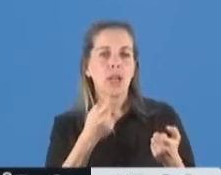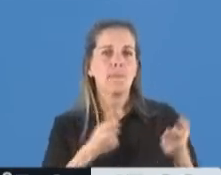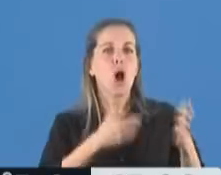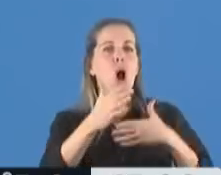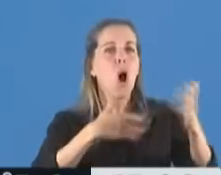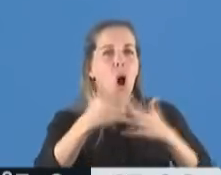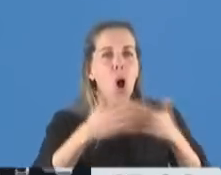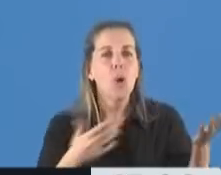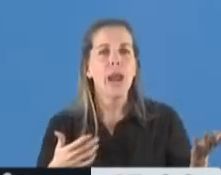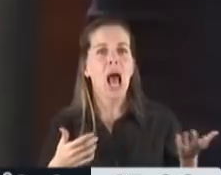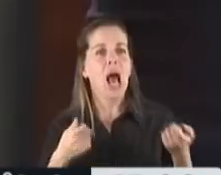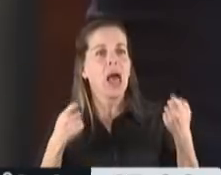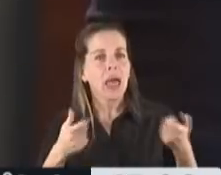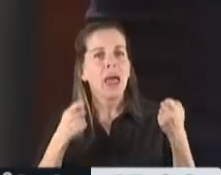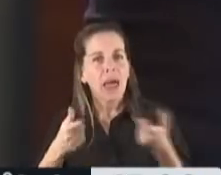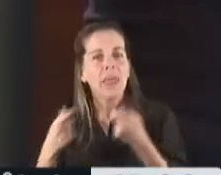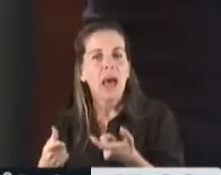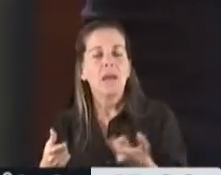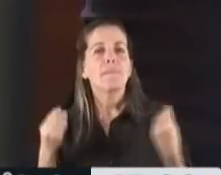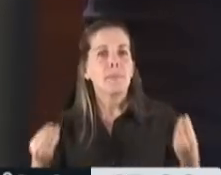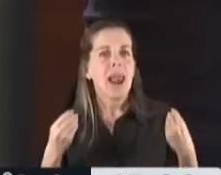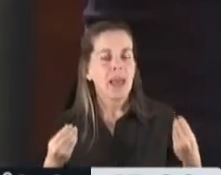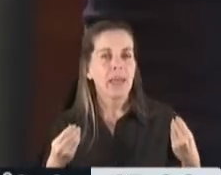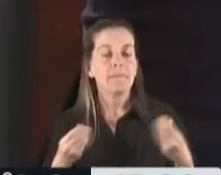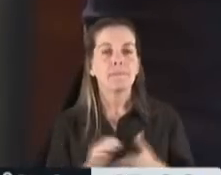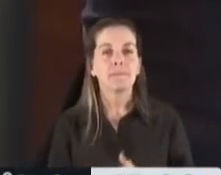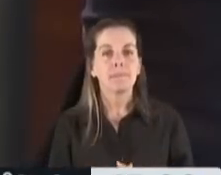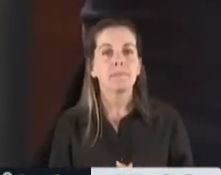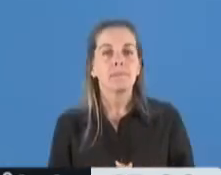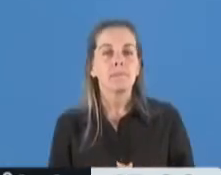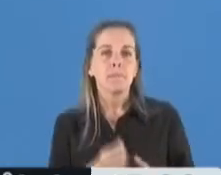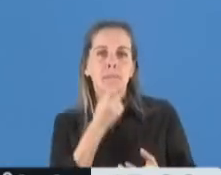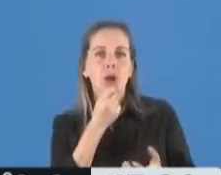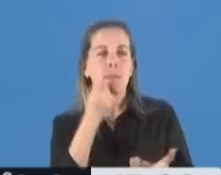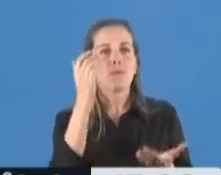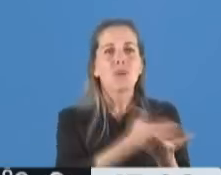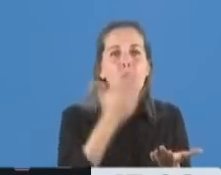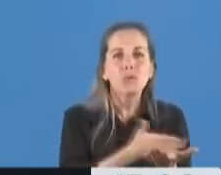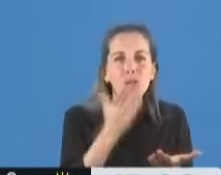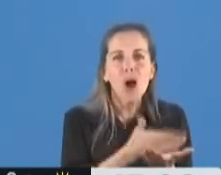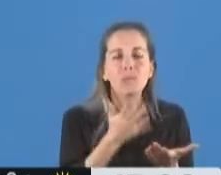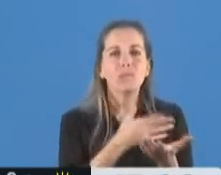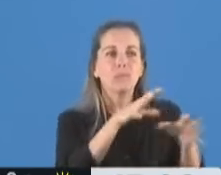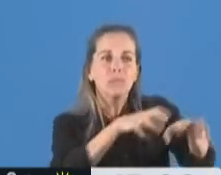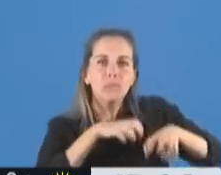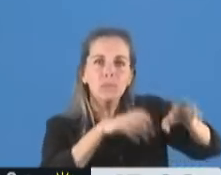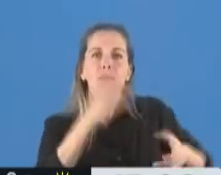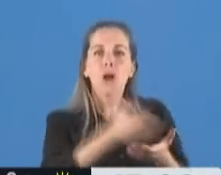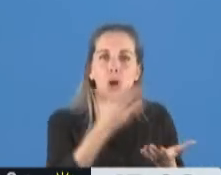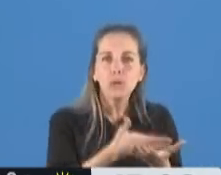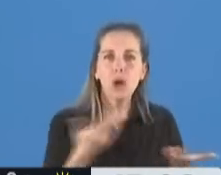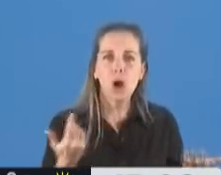con generar infraestructura suficiente como para poder sacar sus producciones. Y eso lo